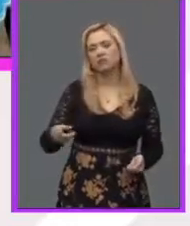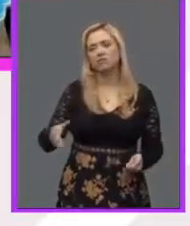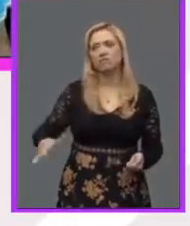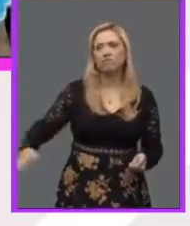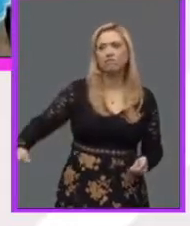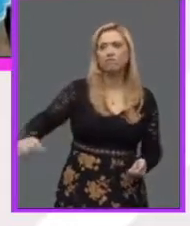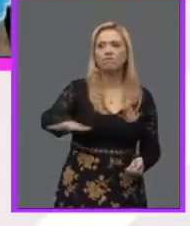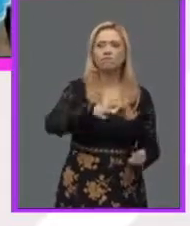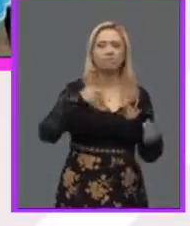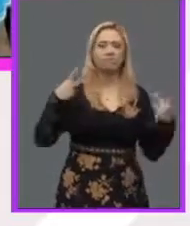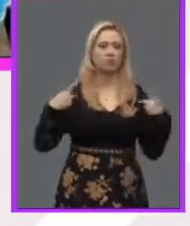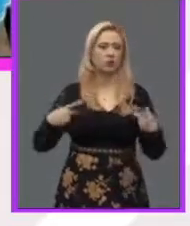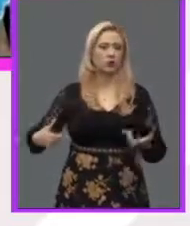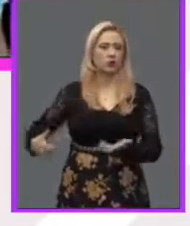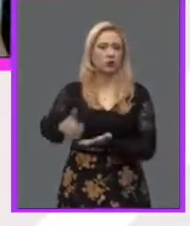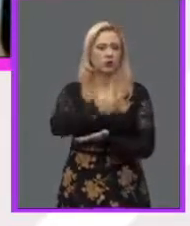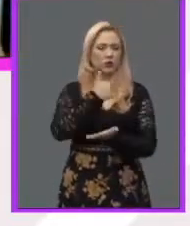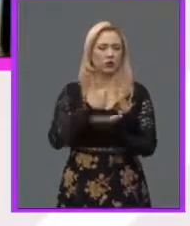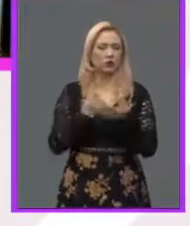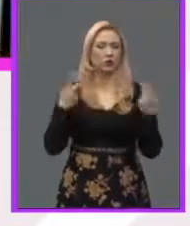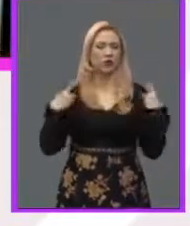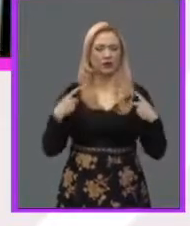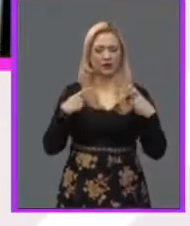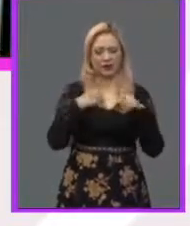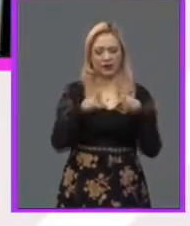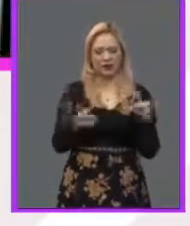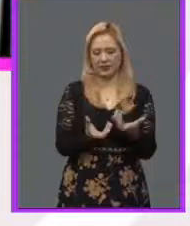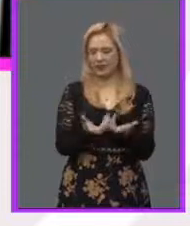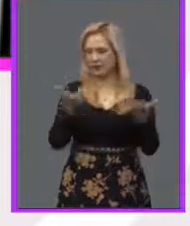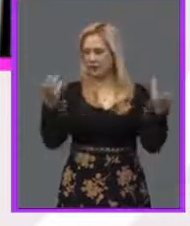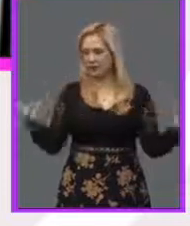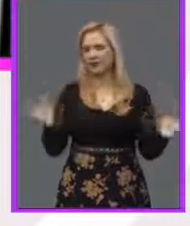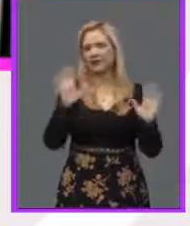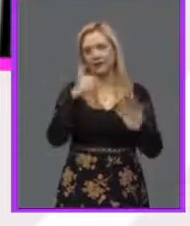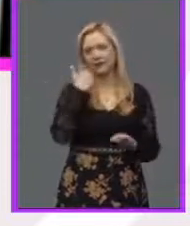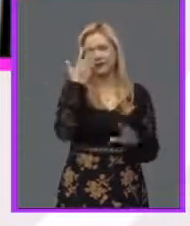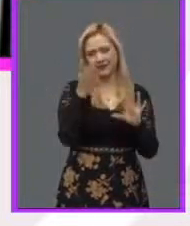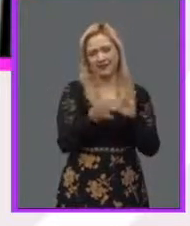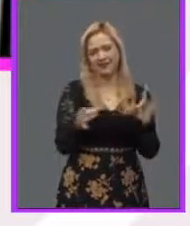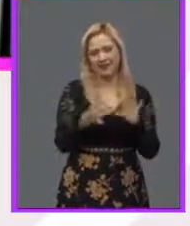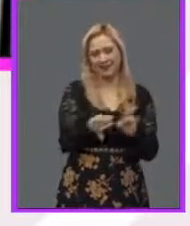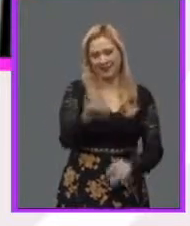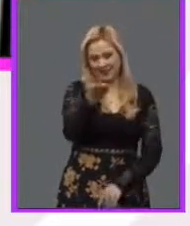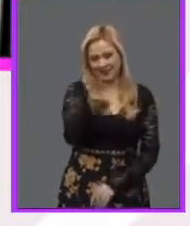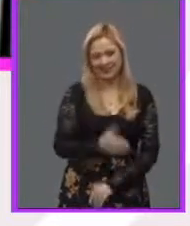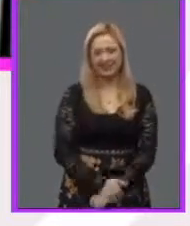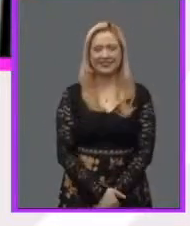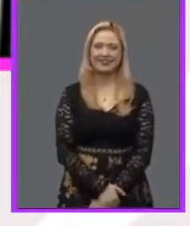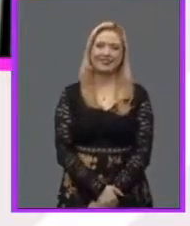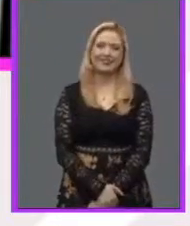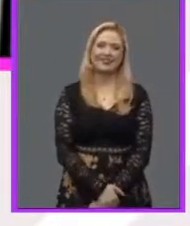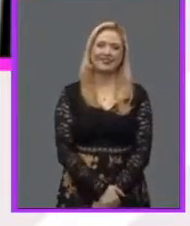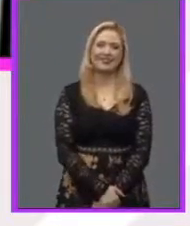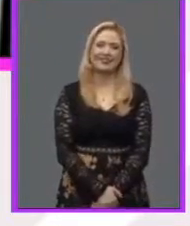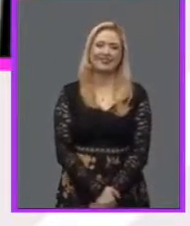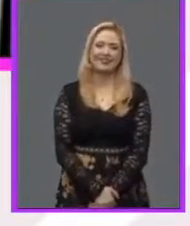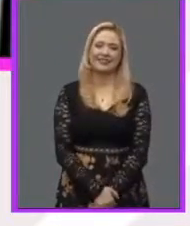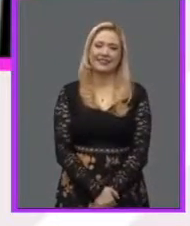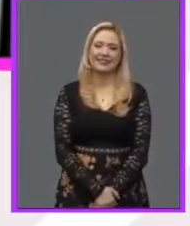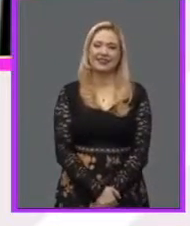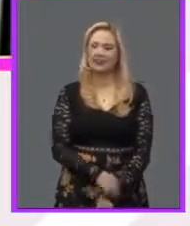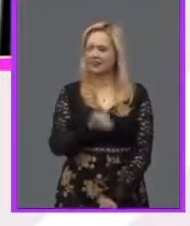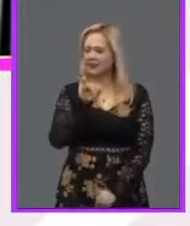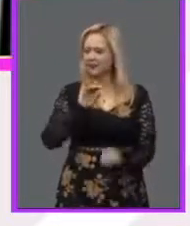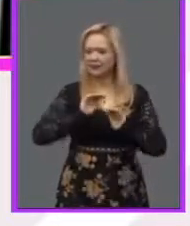gentrificación de las ciudades? No sé si nos pudieras platicar un poquito. Sé que son dos temas separados, pero también me gustaría que llegáramos un poco a ese punto.